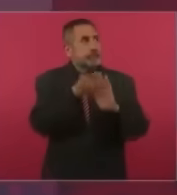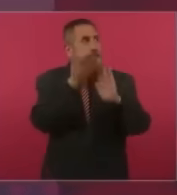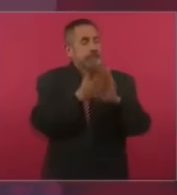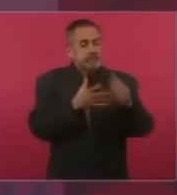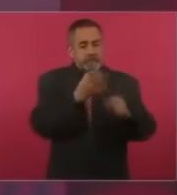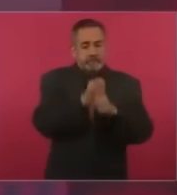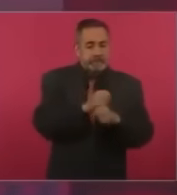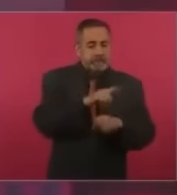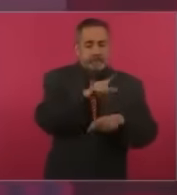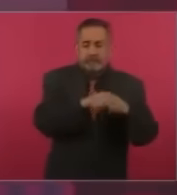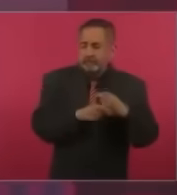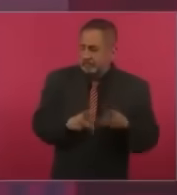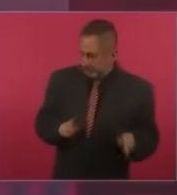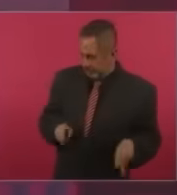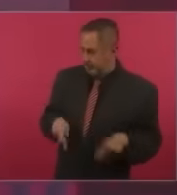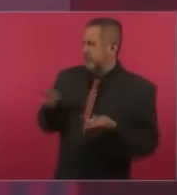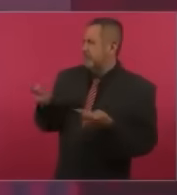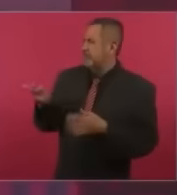intentó un